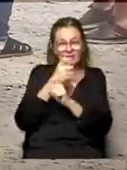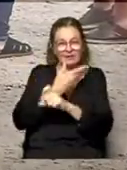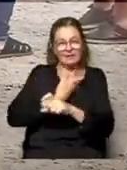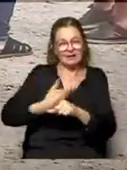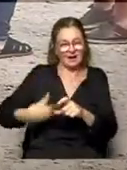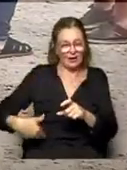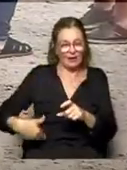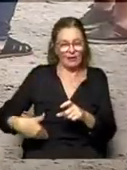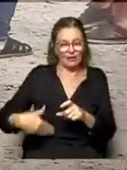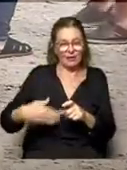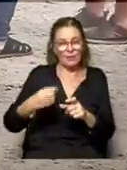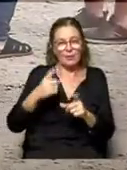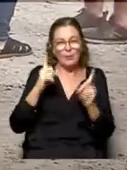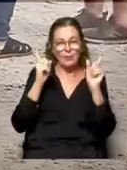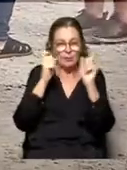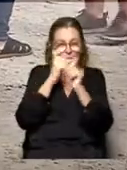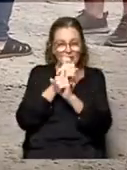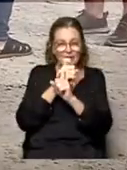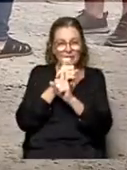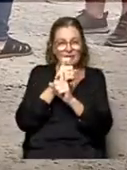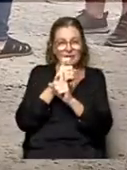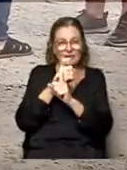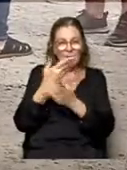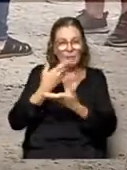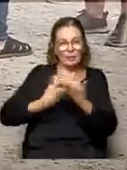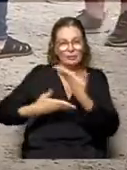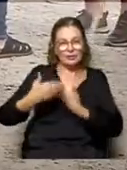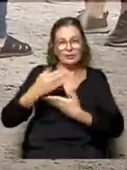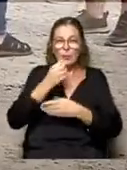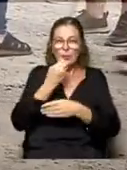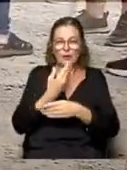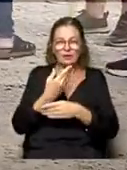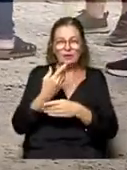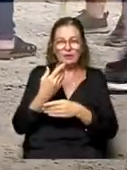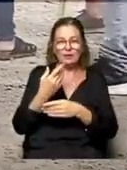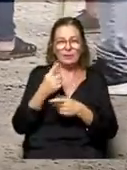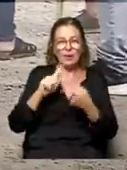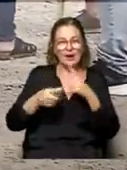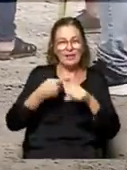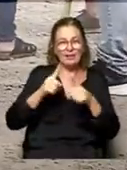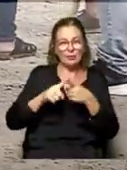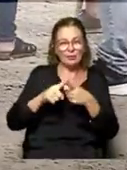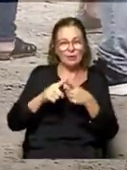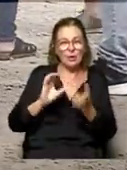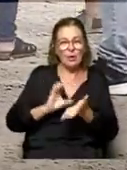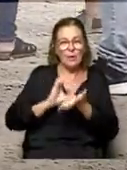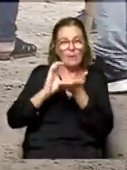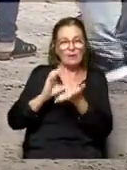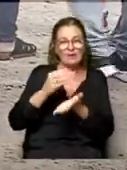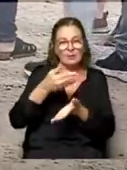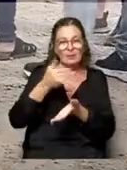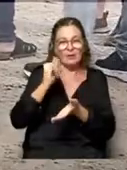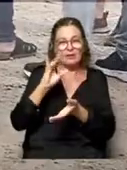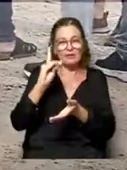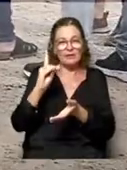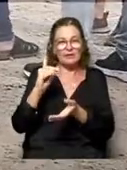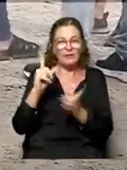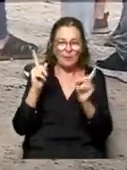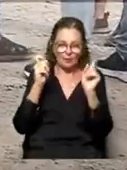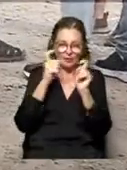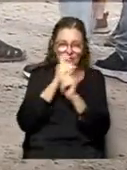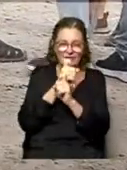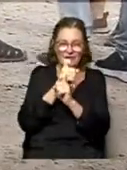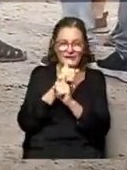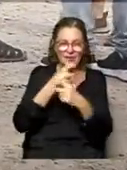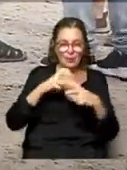gobernanza, porque es muy difícil tener interlocutores válidos. Nos pasó en la discusión del préstamo del BID. Fue muy difícil tener